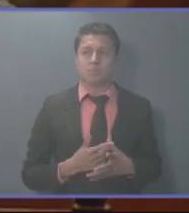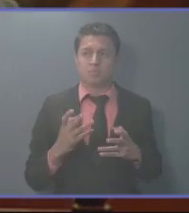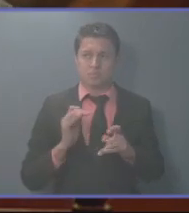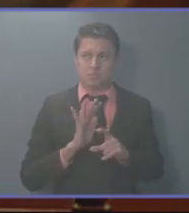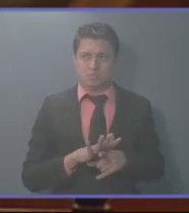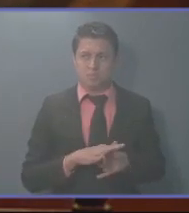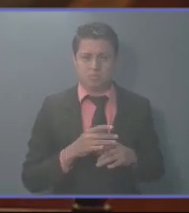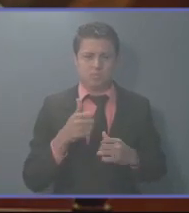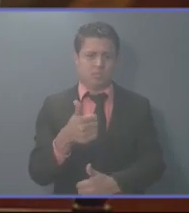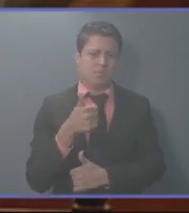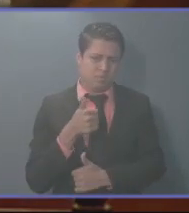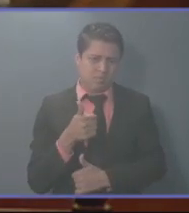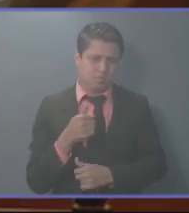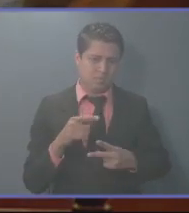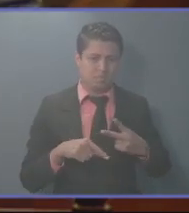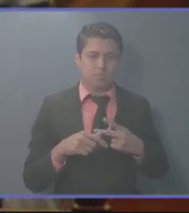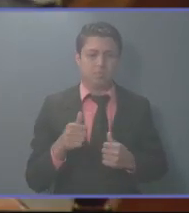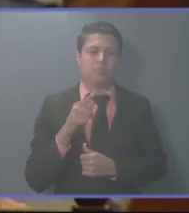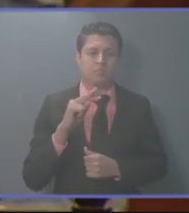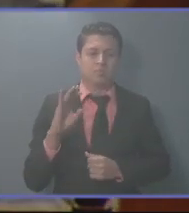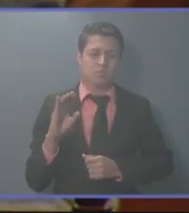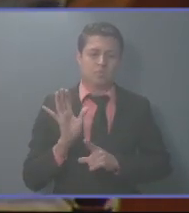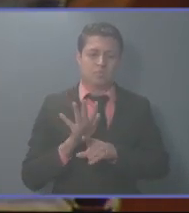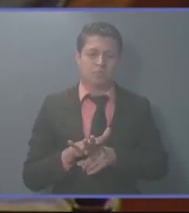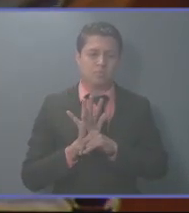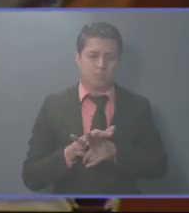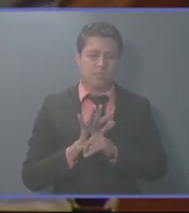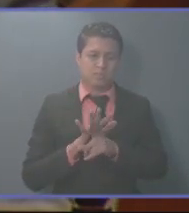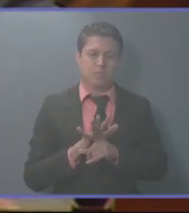intimidación policial y militar,